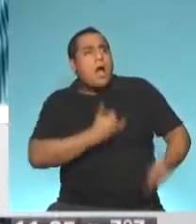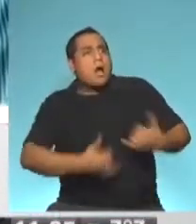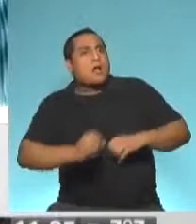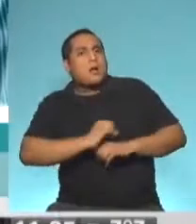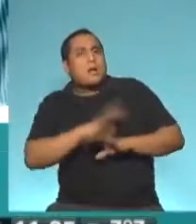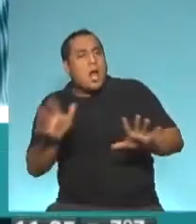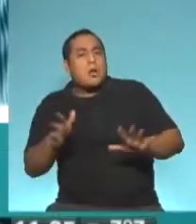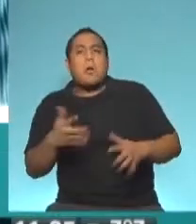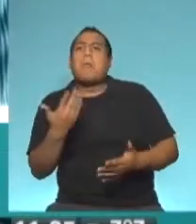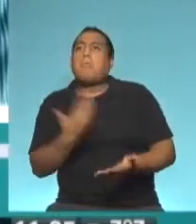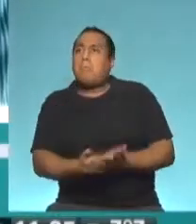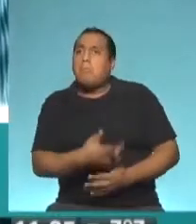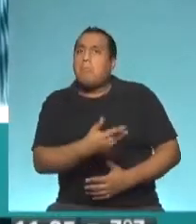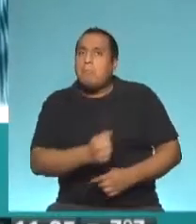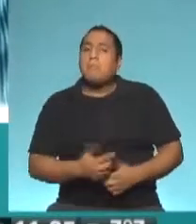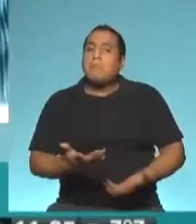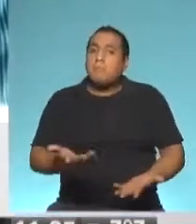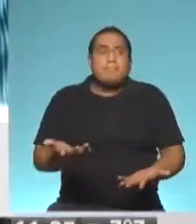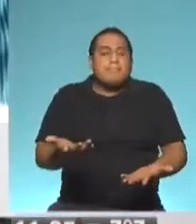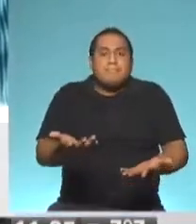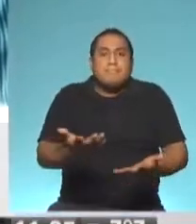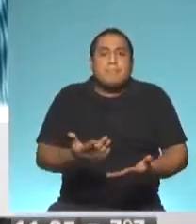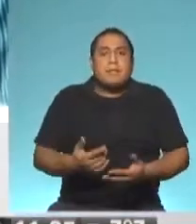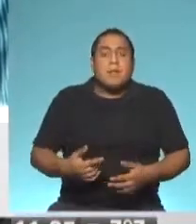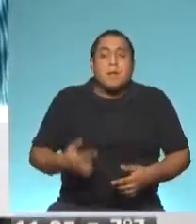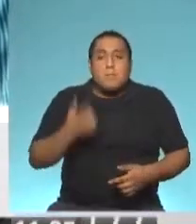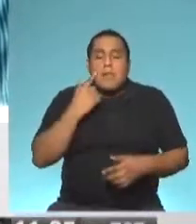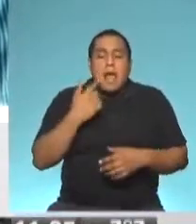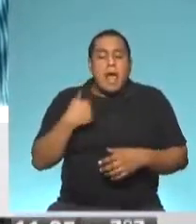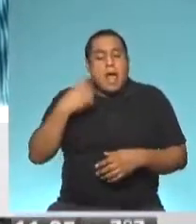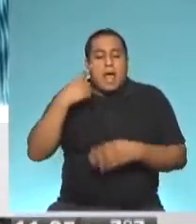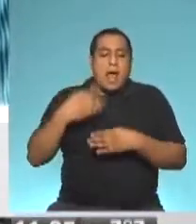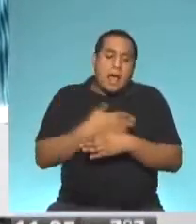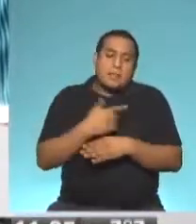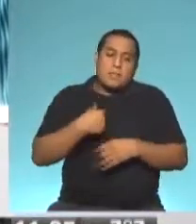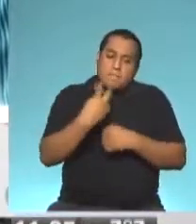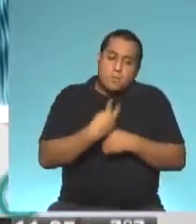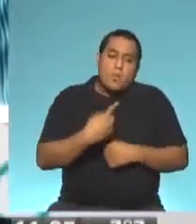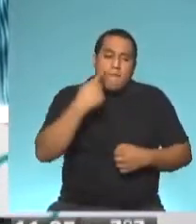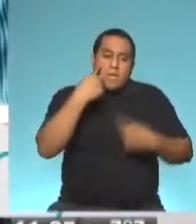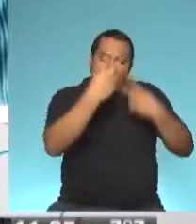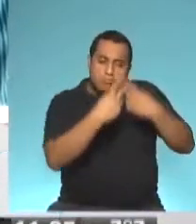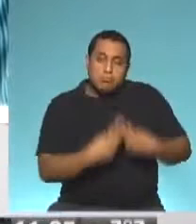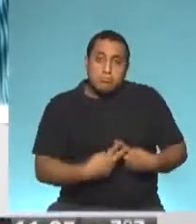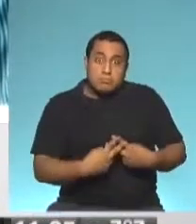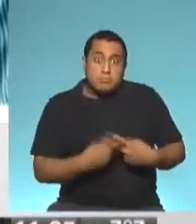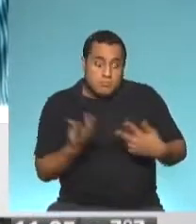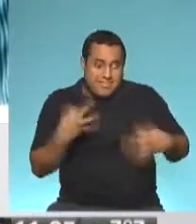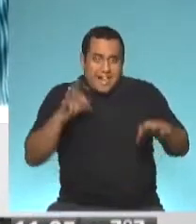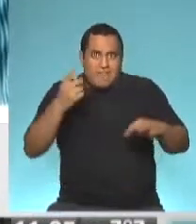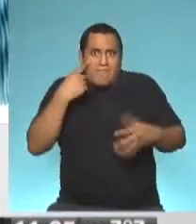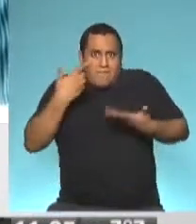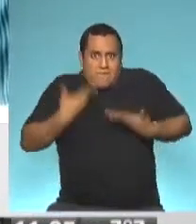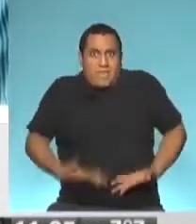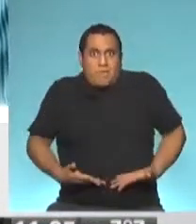porque fíjate vos cómo tener una actitud preventiva de hacerse un pequeño control puede salvar vidas,